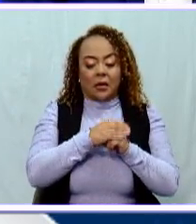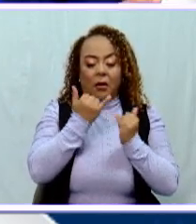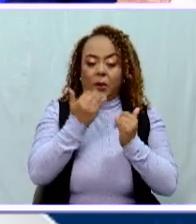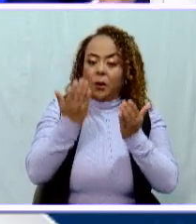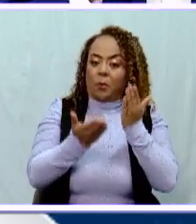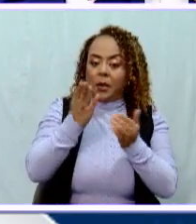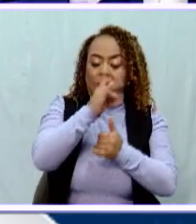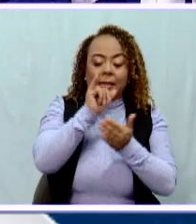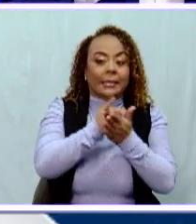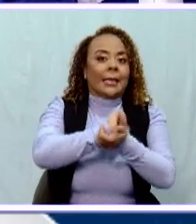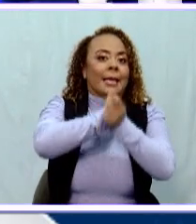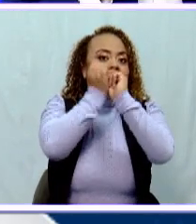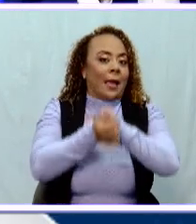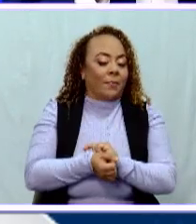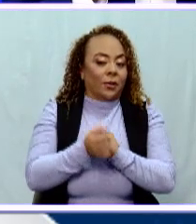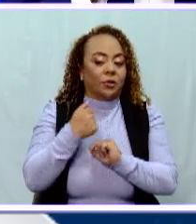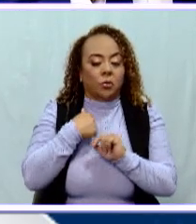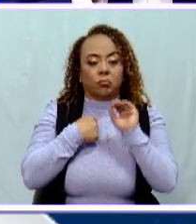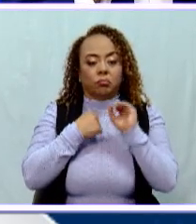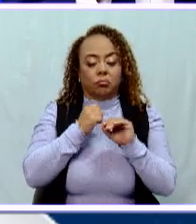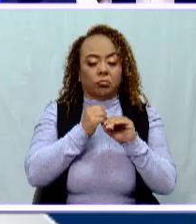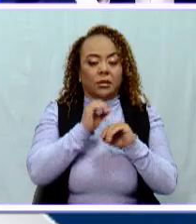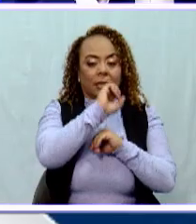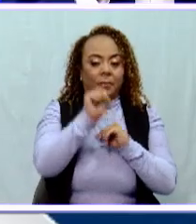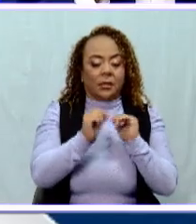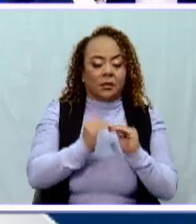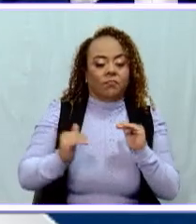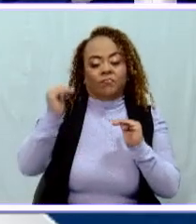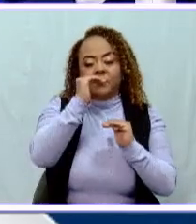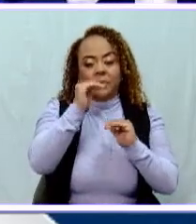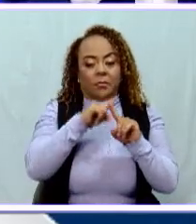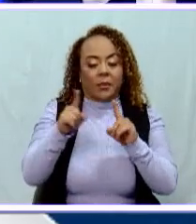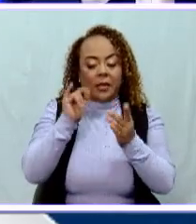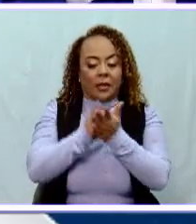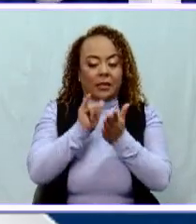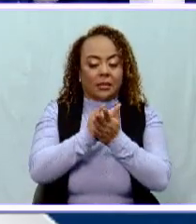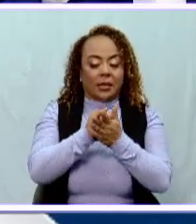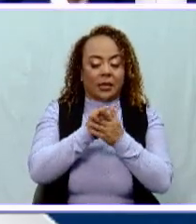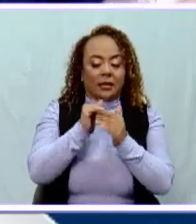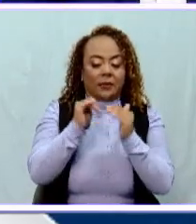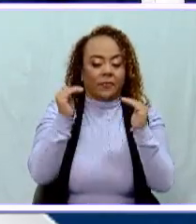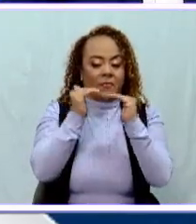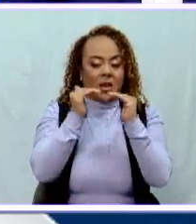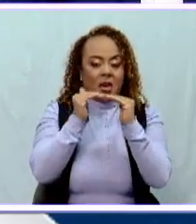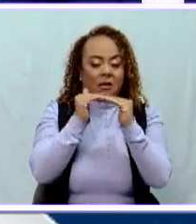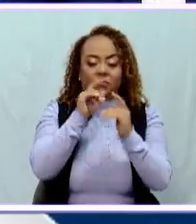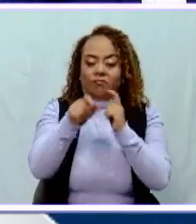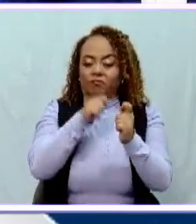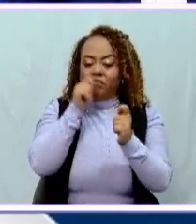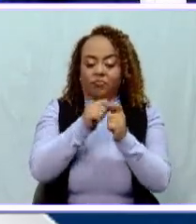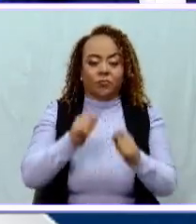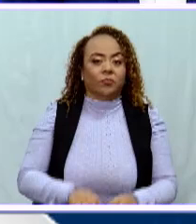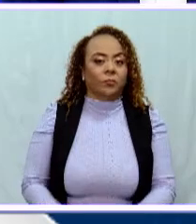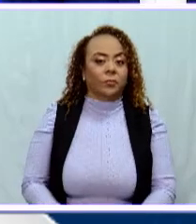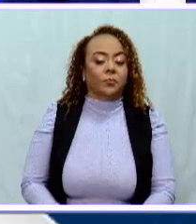Y es ahí donde cambia la serie porque antes Yo ponía esa prisa un peldaño por encima de la liga para esta gran final los pongo exactamente en el mismo